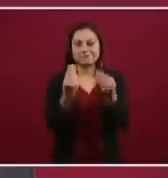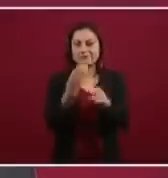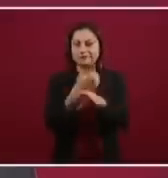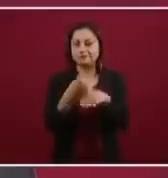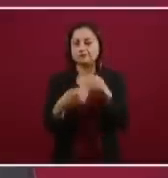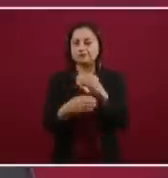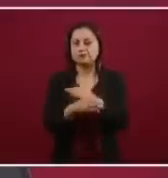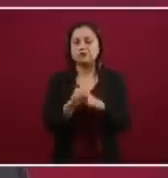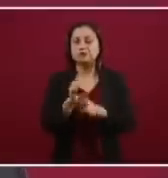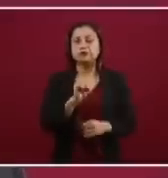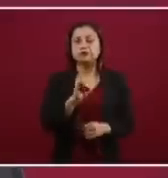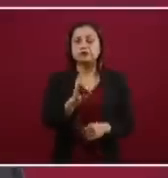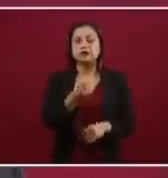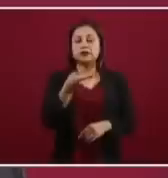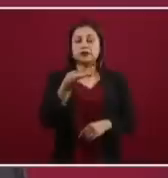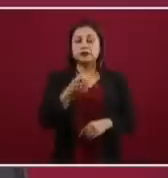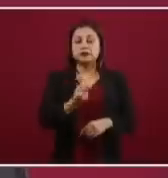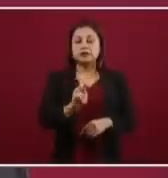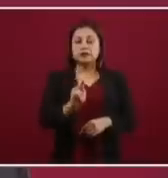pero